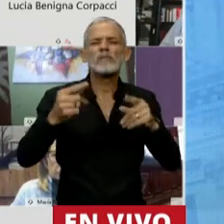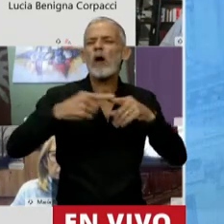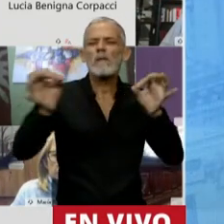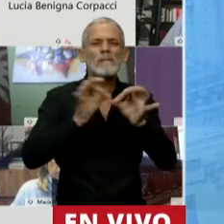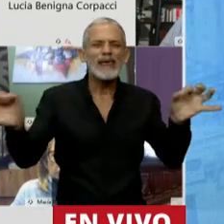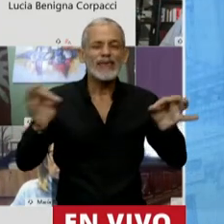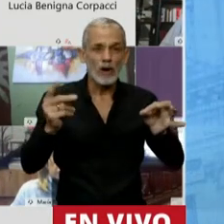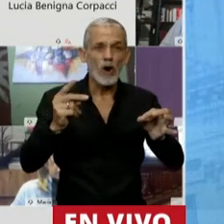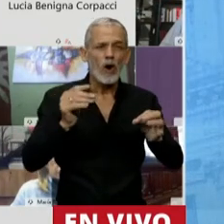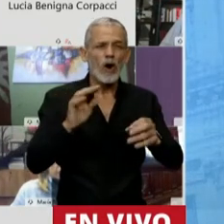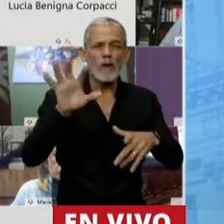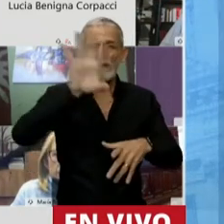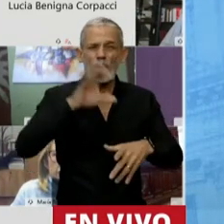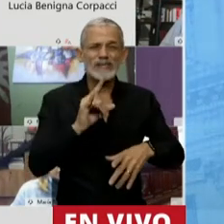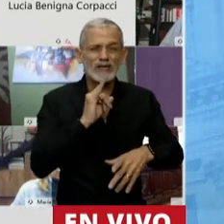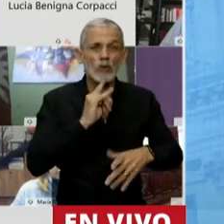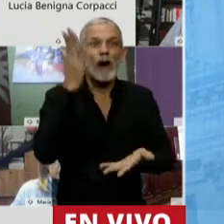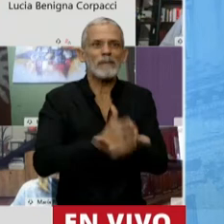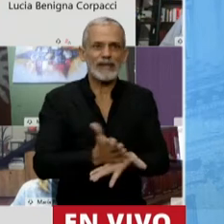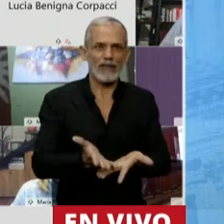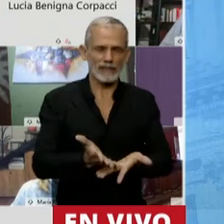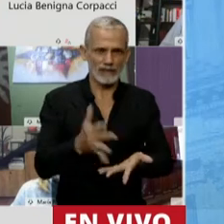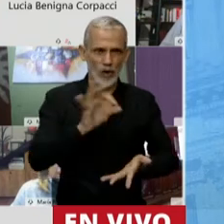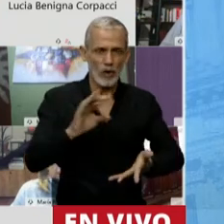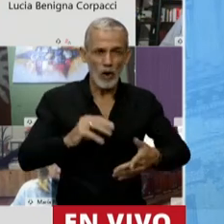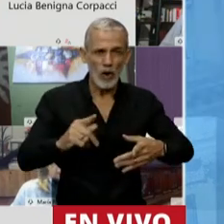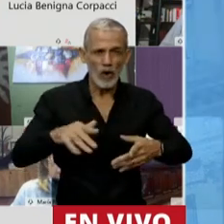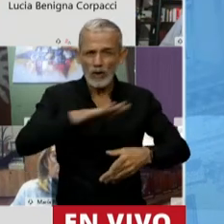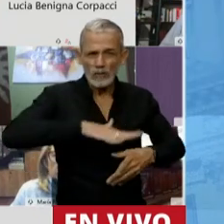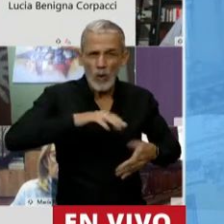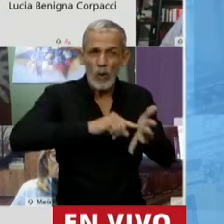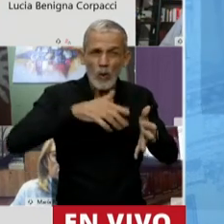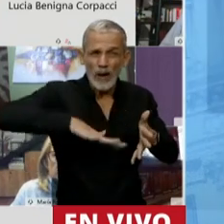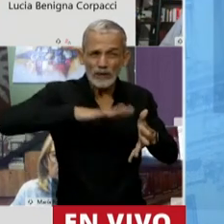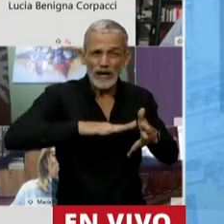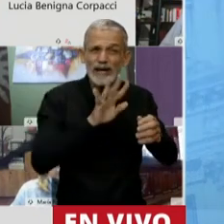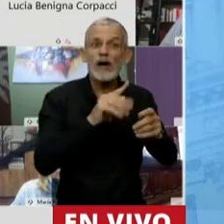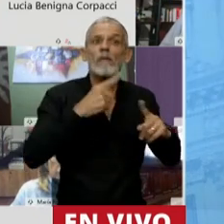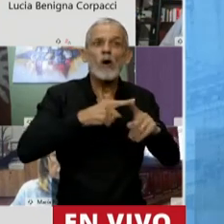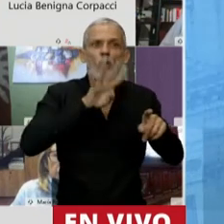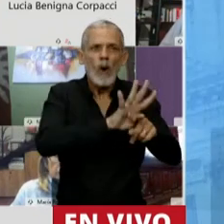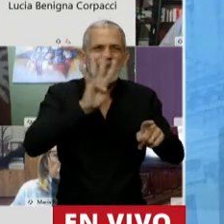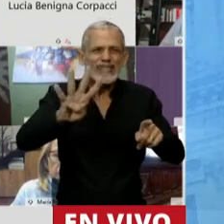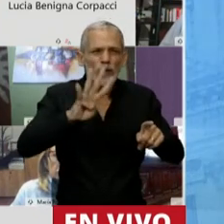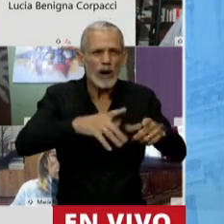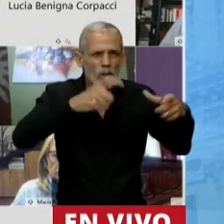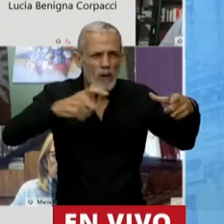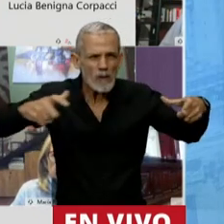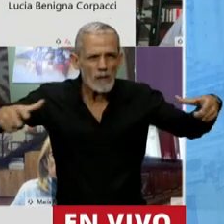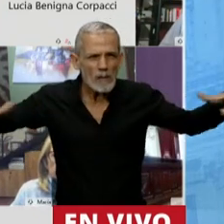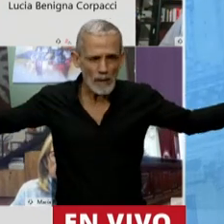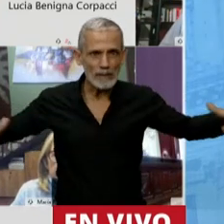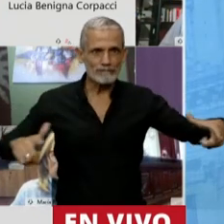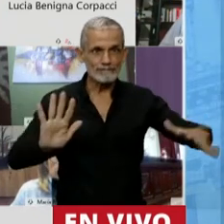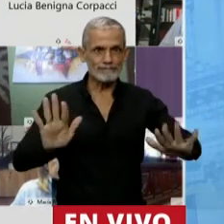la mitad de la provincia de Tucumán o a 44 veces la superficie de la ciudad de Buenos Aires. Pero el dato central que se repitió